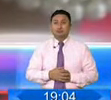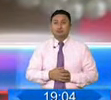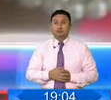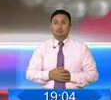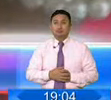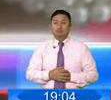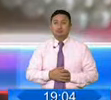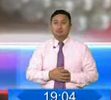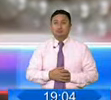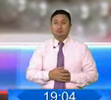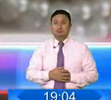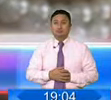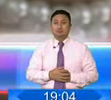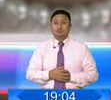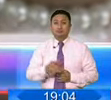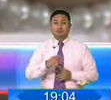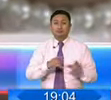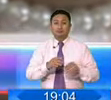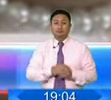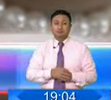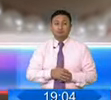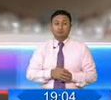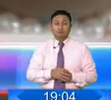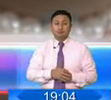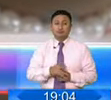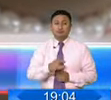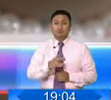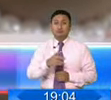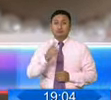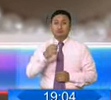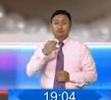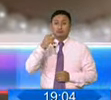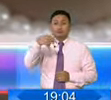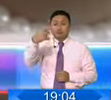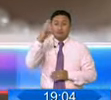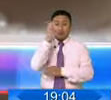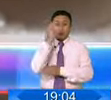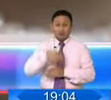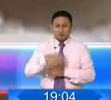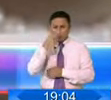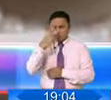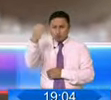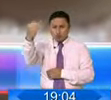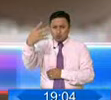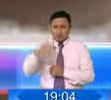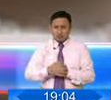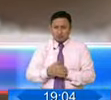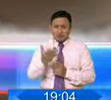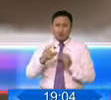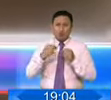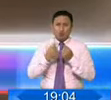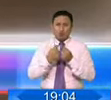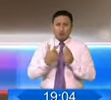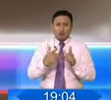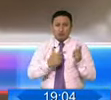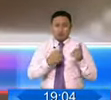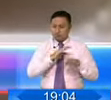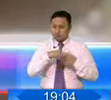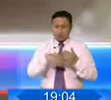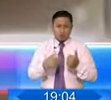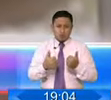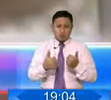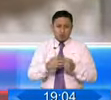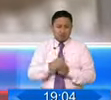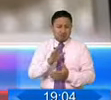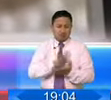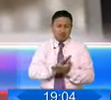como ayer a las 7 de la noche, se vio una luz aquí al otro lado de Colombia, que parecían los guerrilleros, pero en fin, todos estamos bien, no pasó